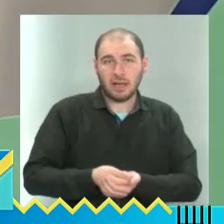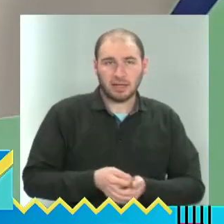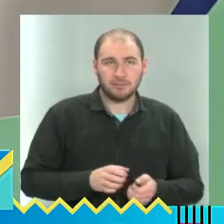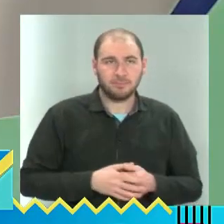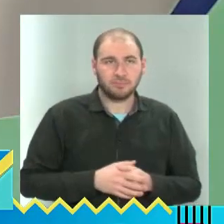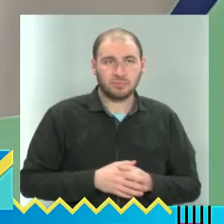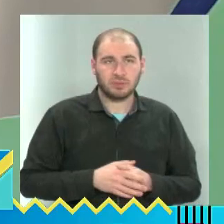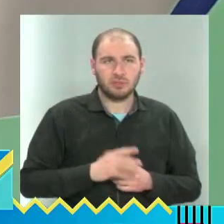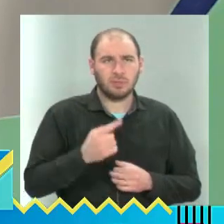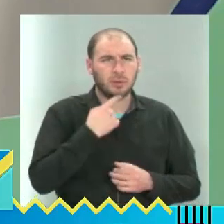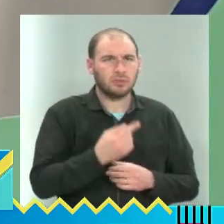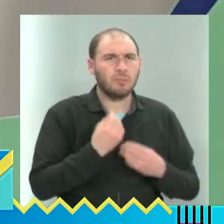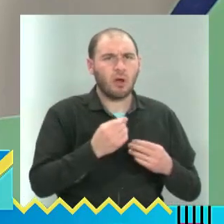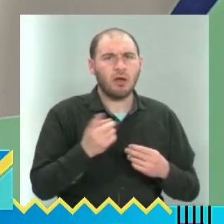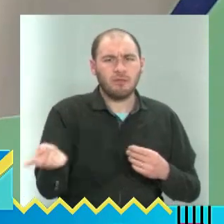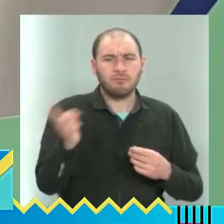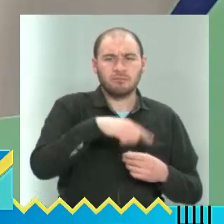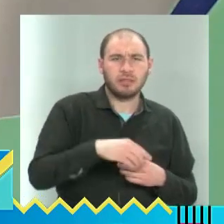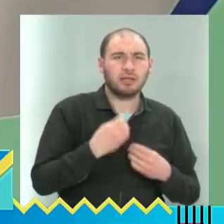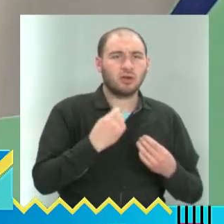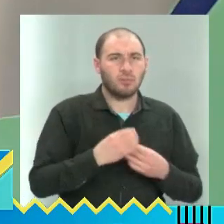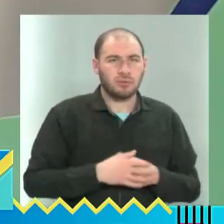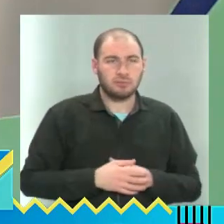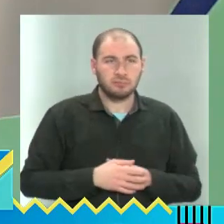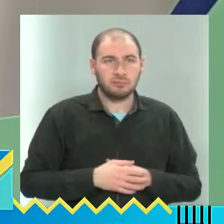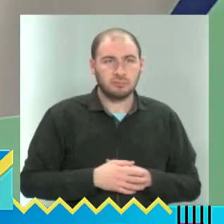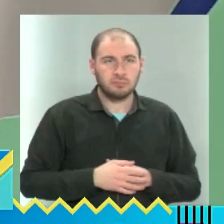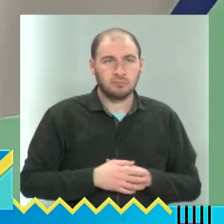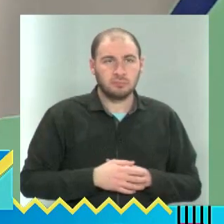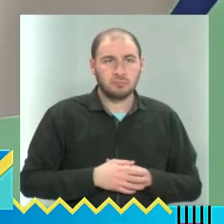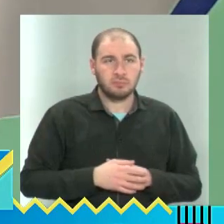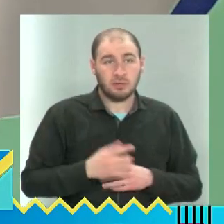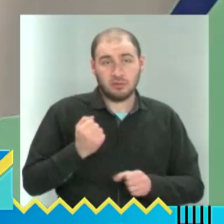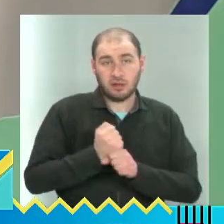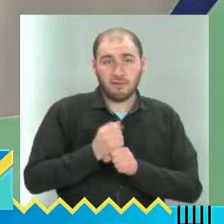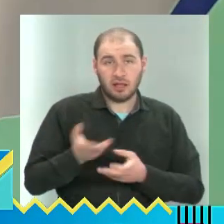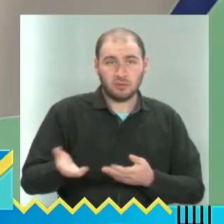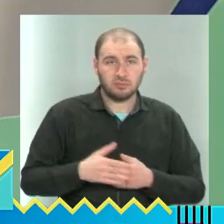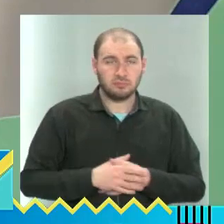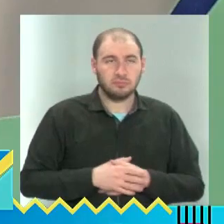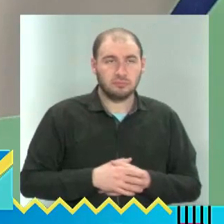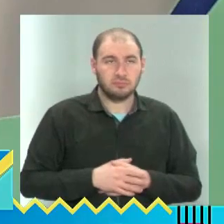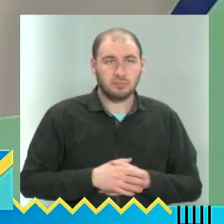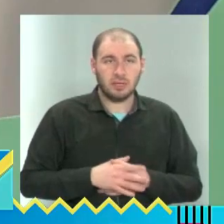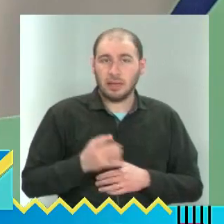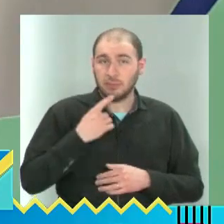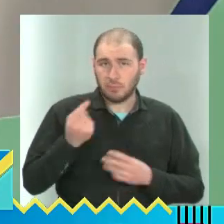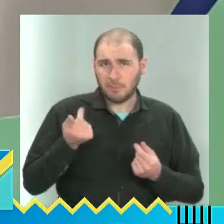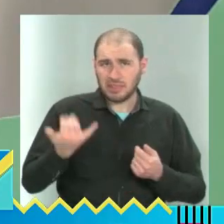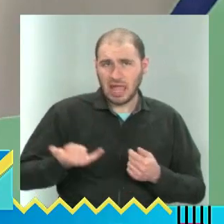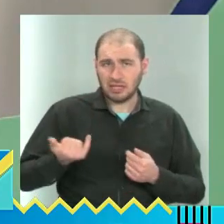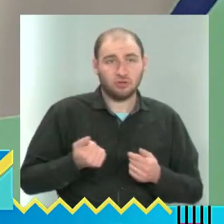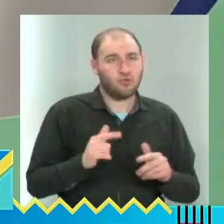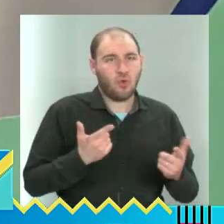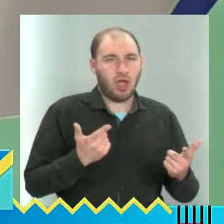bueno, y nosotros le preguntamos, ¿y cómo te vas a volver si querés volverte? No, con el trabajo. ¿Y tenés el dinero? Y